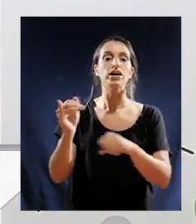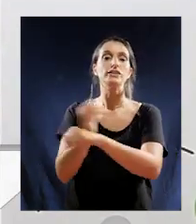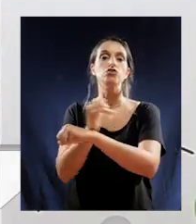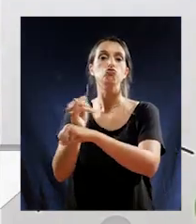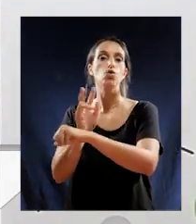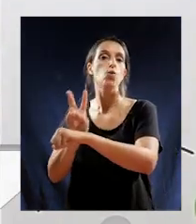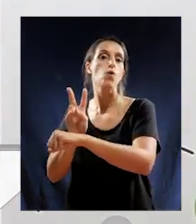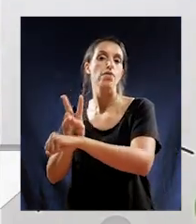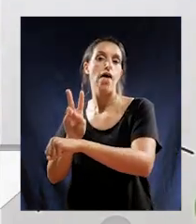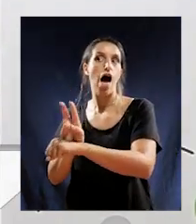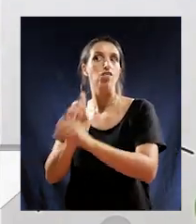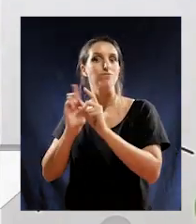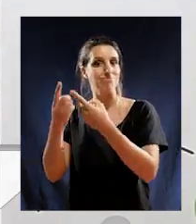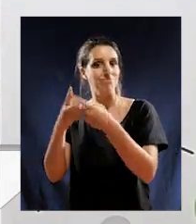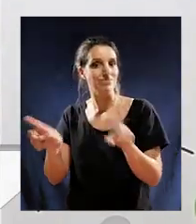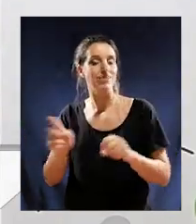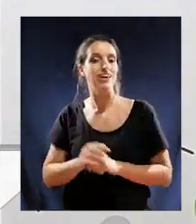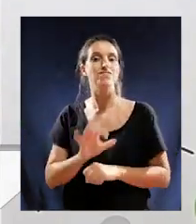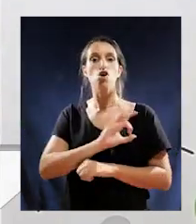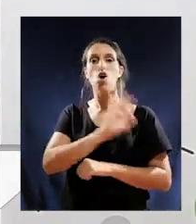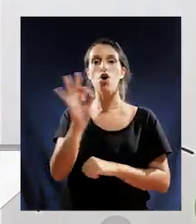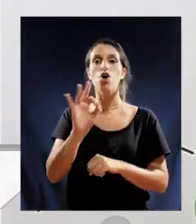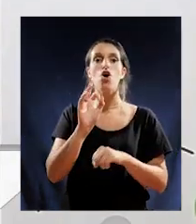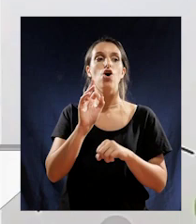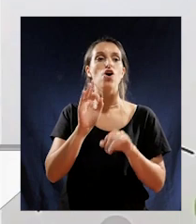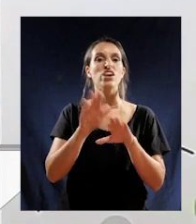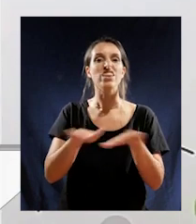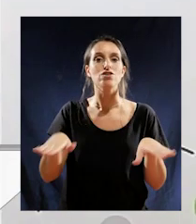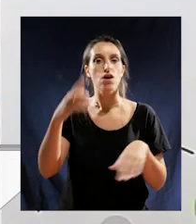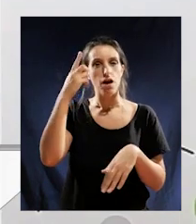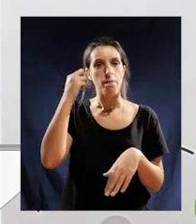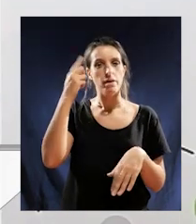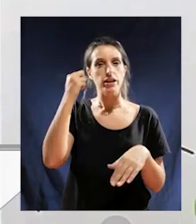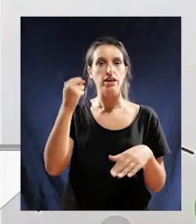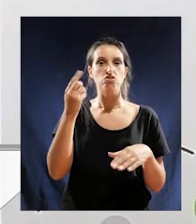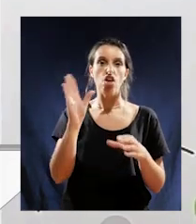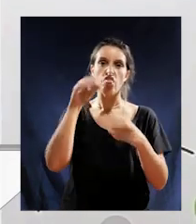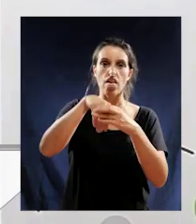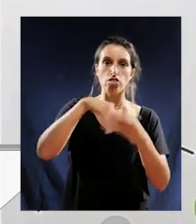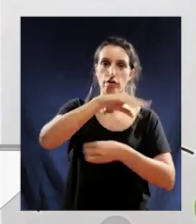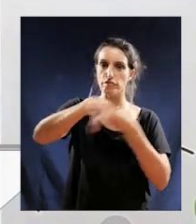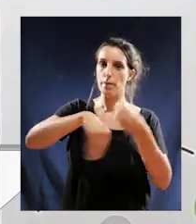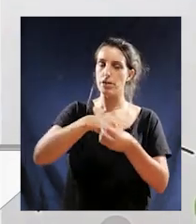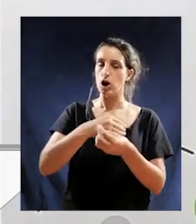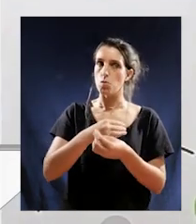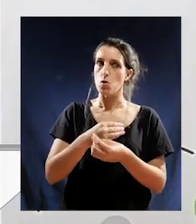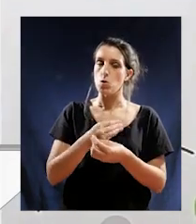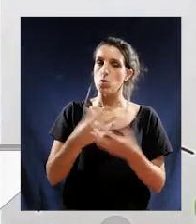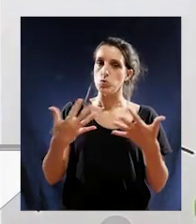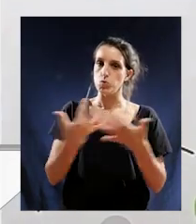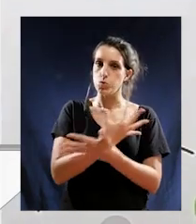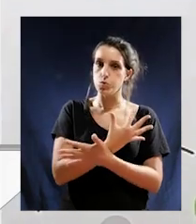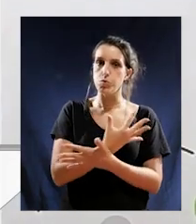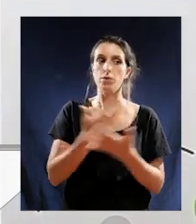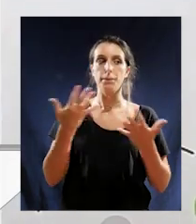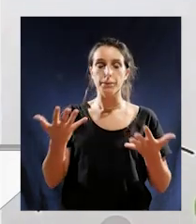instituciones de cuidado los niños que están viviendo experiencias muy dolorosas en los familiares es decir este